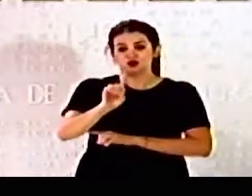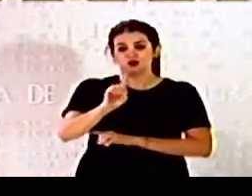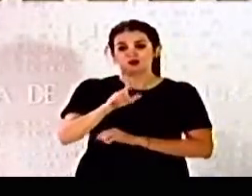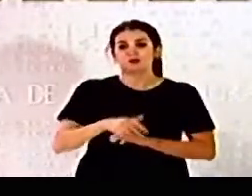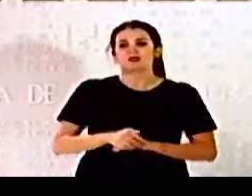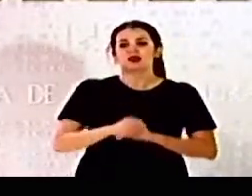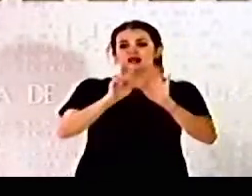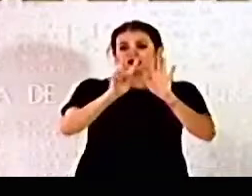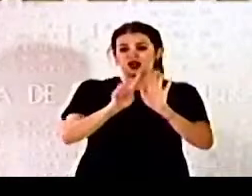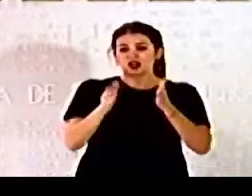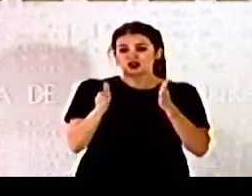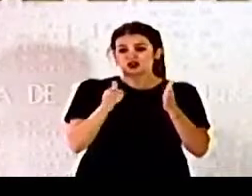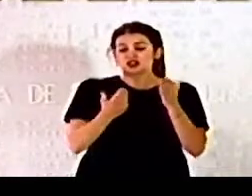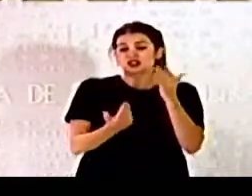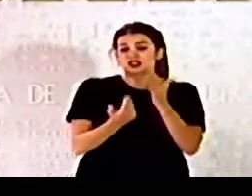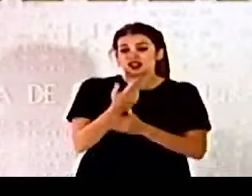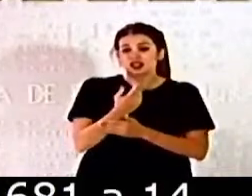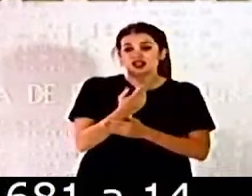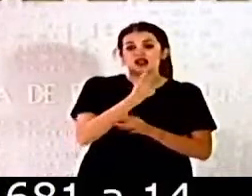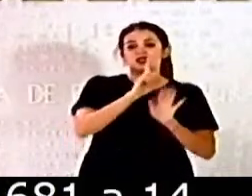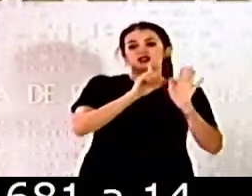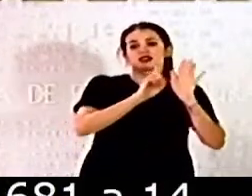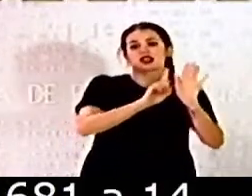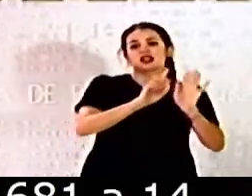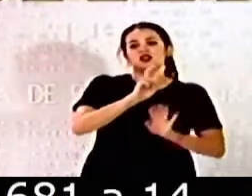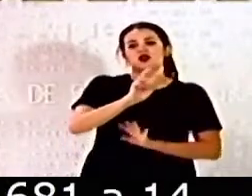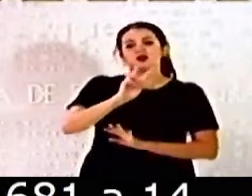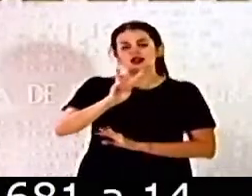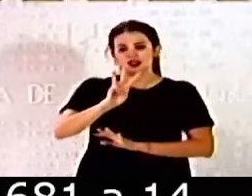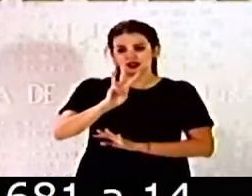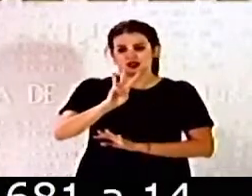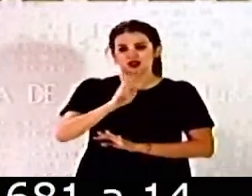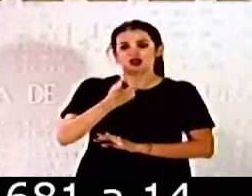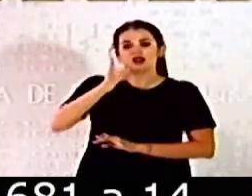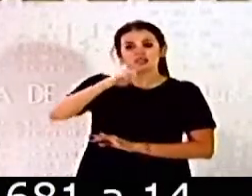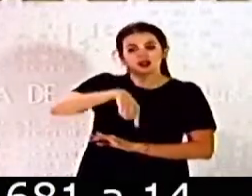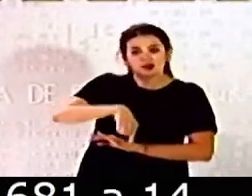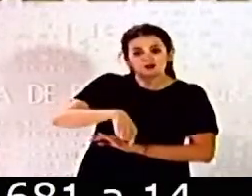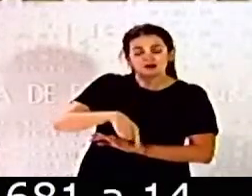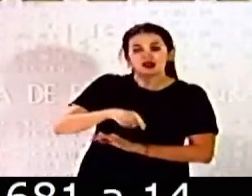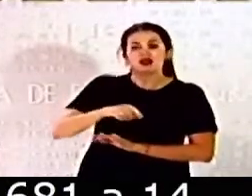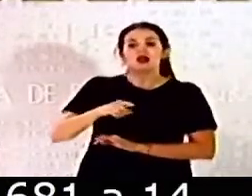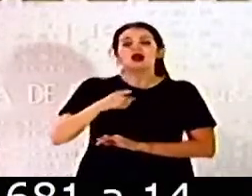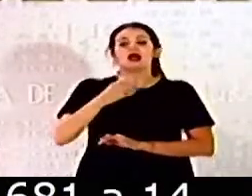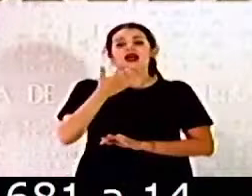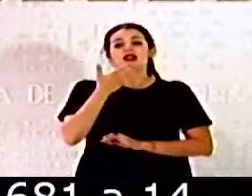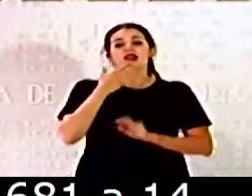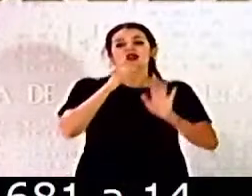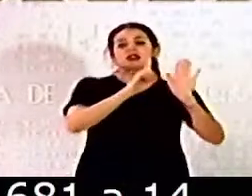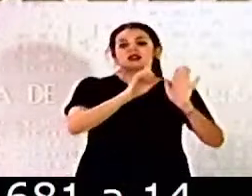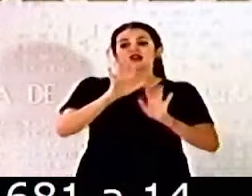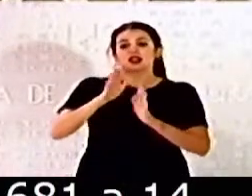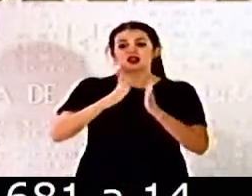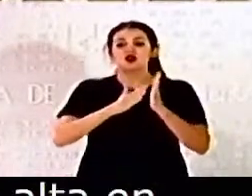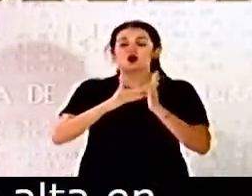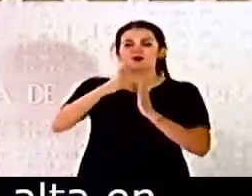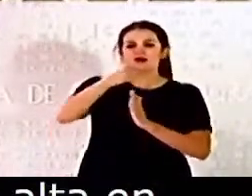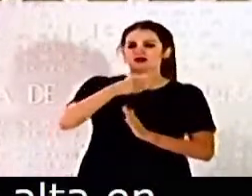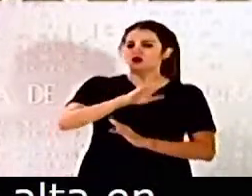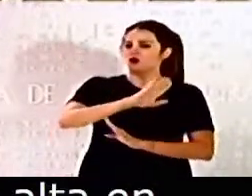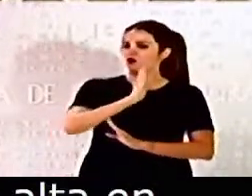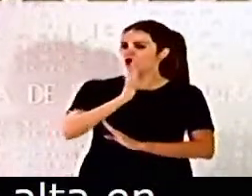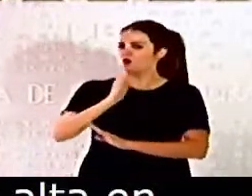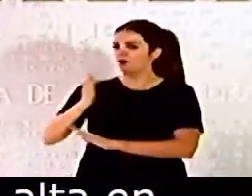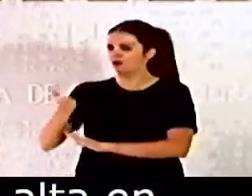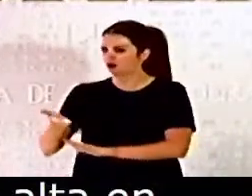a los 7 días de 623 y tiene una incidencia muy alta en mayores de 65 años. La incidencia en los mayores